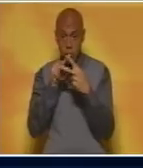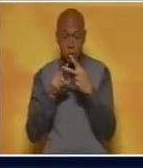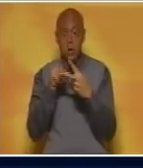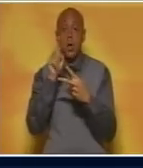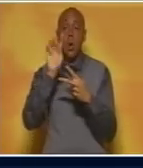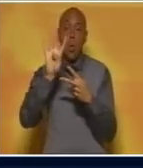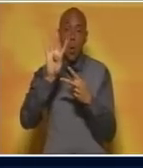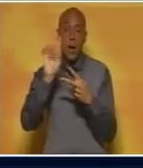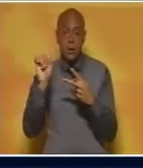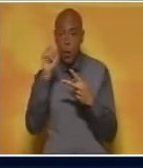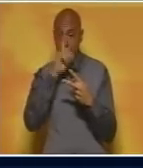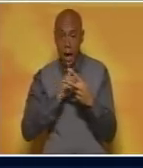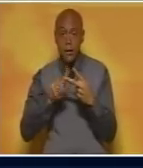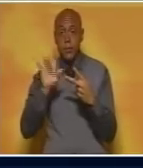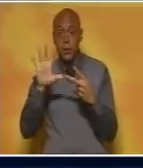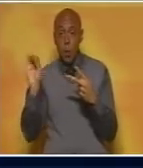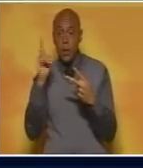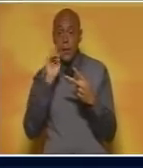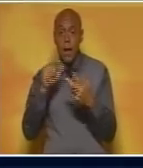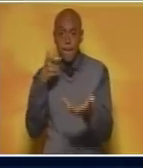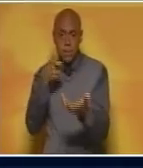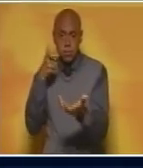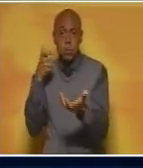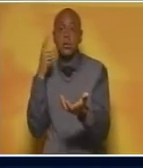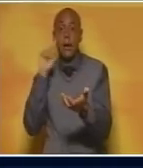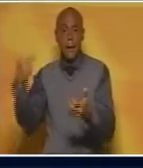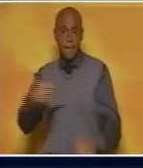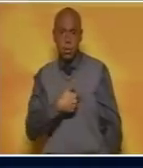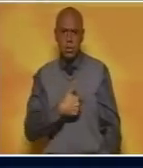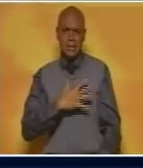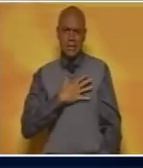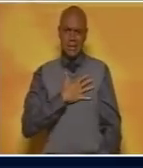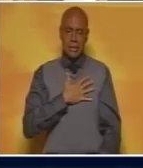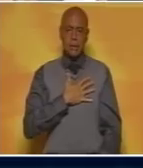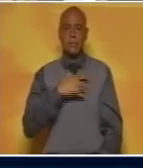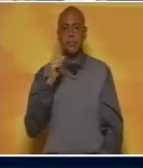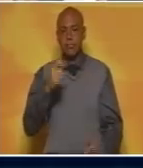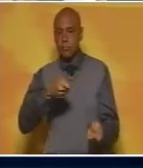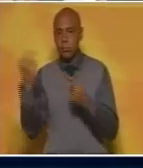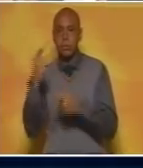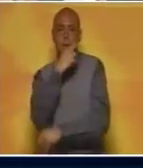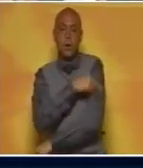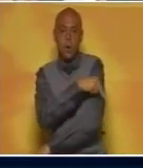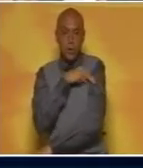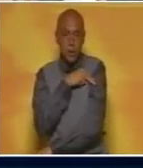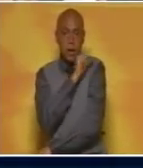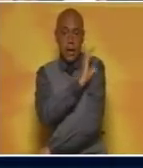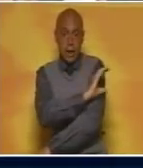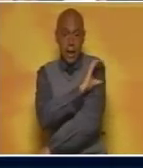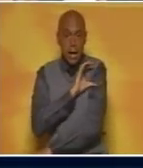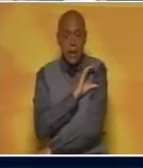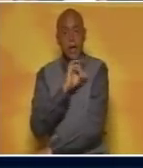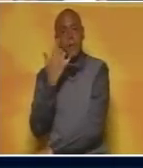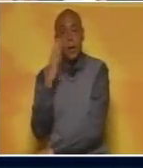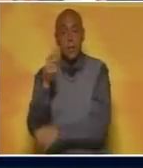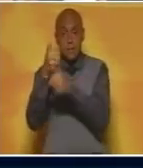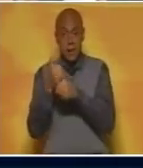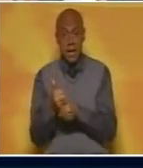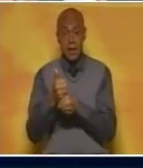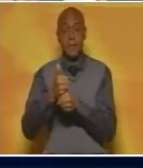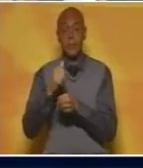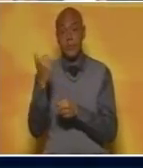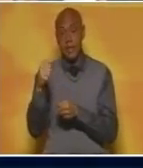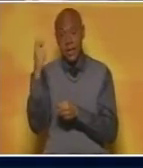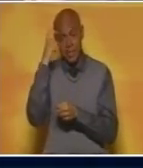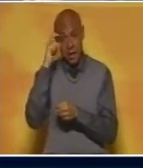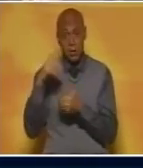quienes recibieron disparos y murieron cuando eran atendidos en unas clínicas. Por otro lado, se conoció que entre 10 y 12 días demorará el